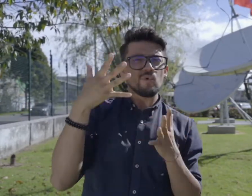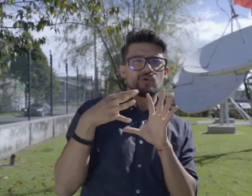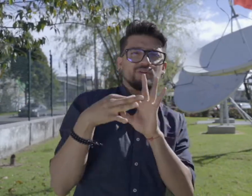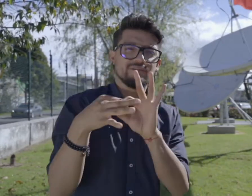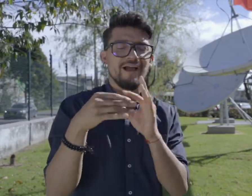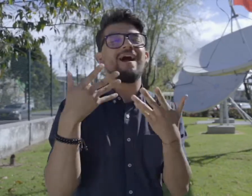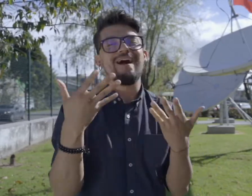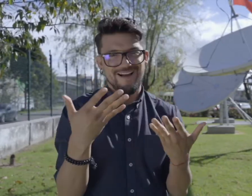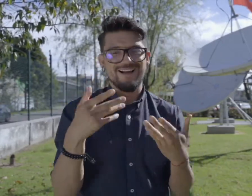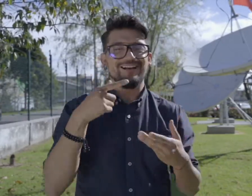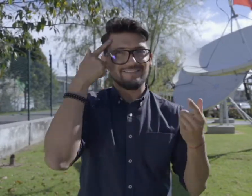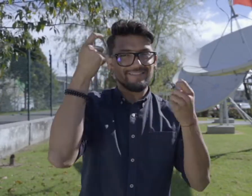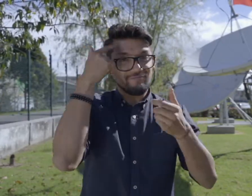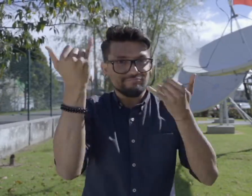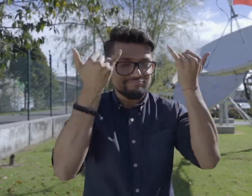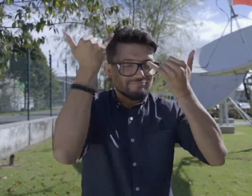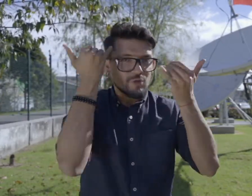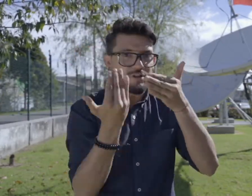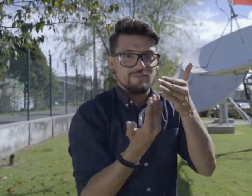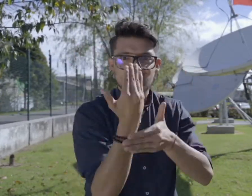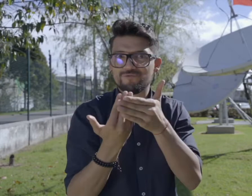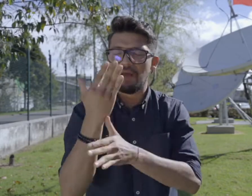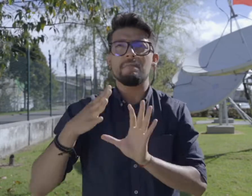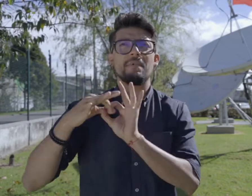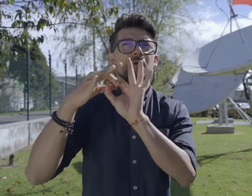nuestra región a pesar de estar confinados.